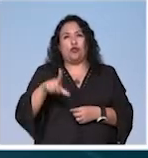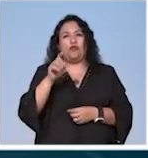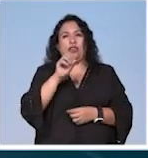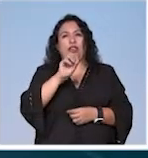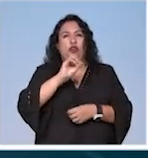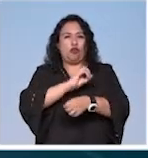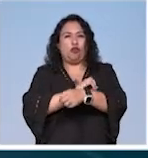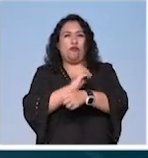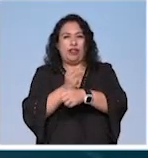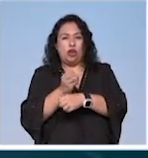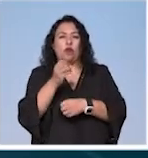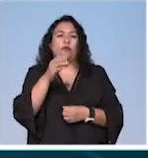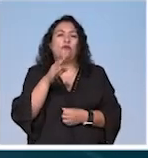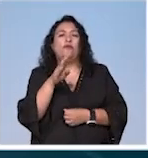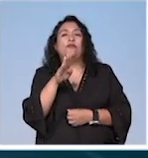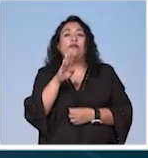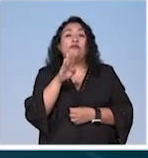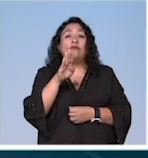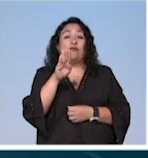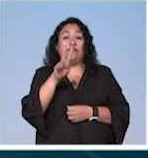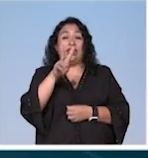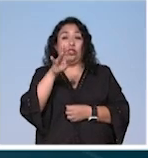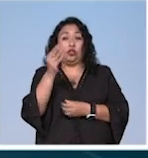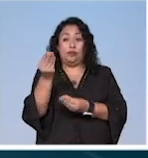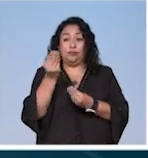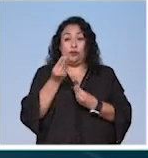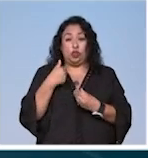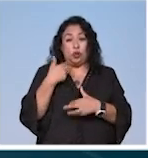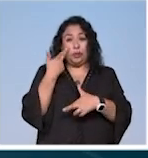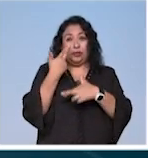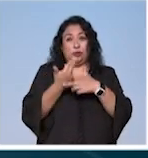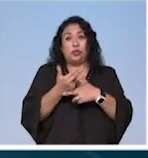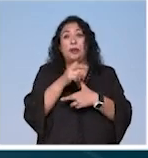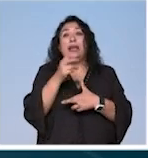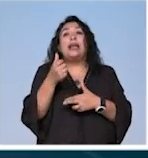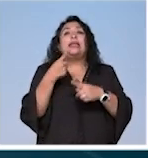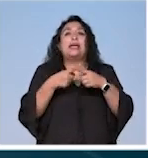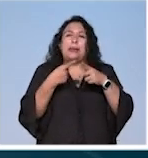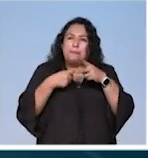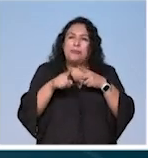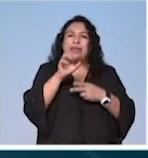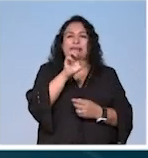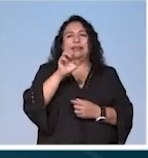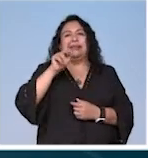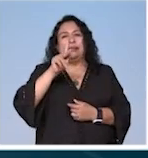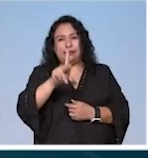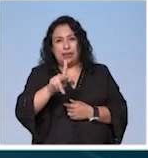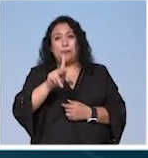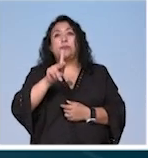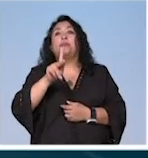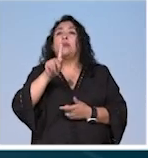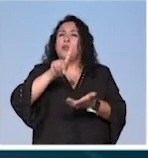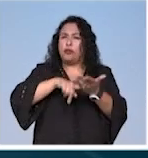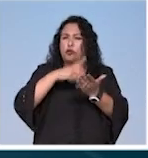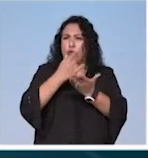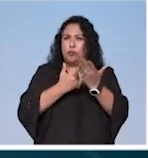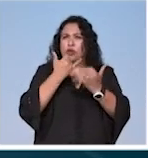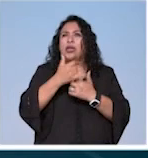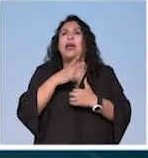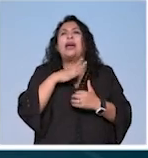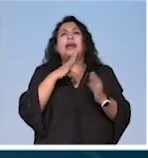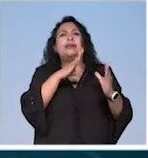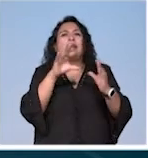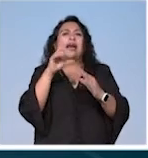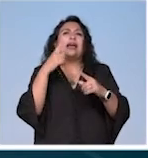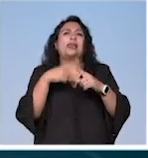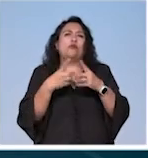obregonista. José Vasconcelos asume entonces la titularidad de la naciente Secretaría de Educación Pública y entre sus proyectos estaba el enseñar